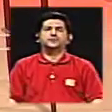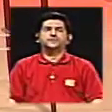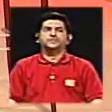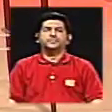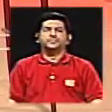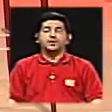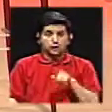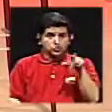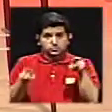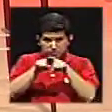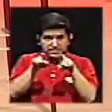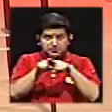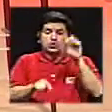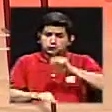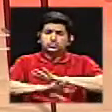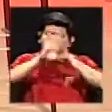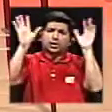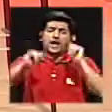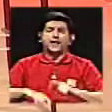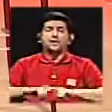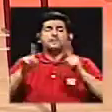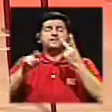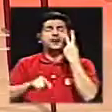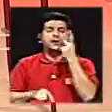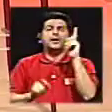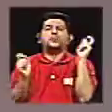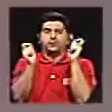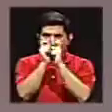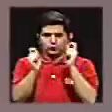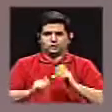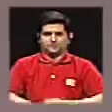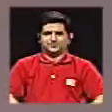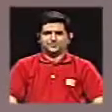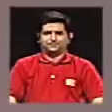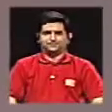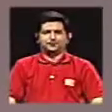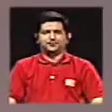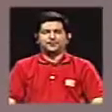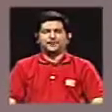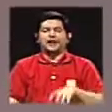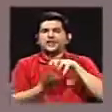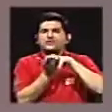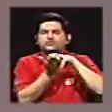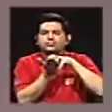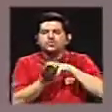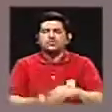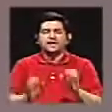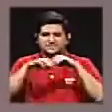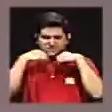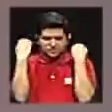observe. Y usted también lo es. Sí, claro. Pero observe un detalle. Ve el cuestionamiento sobre